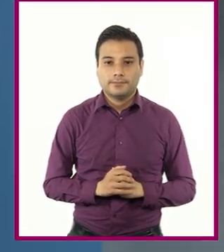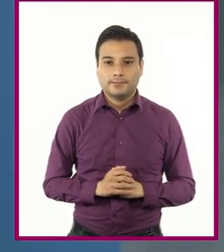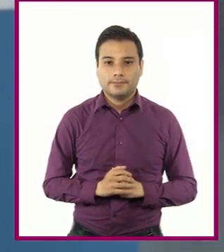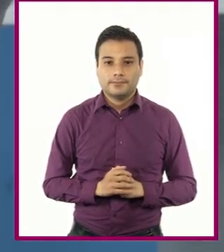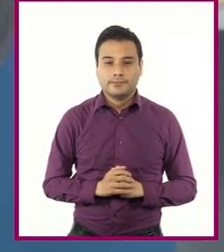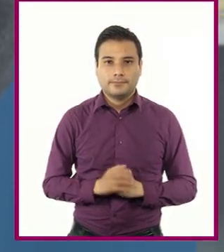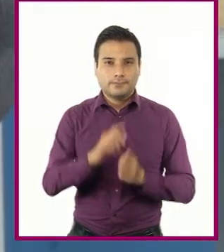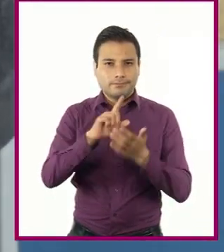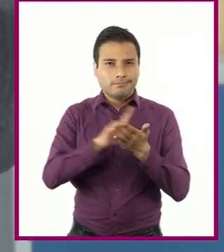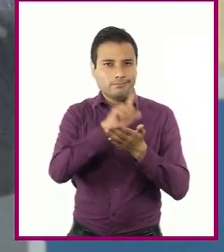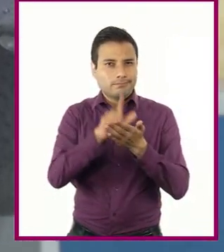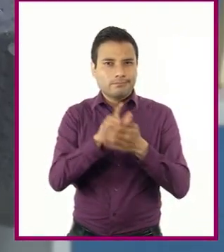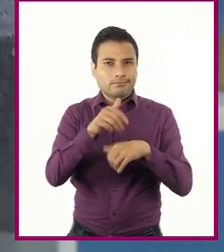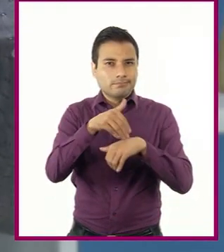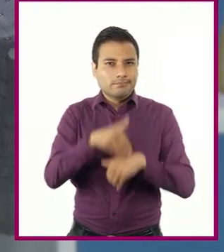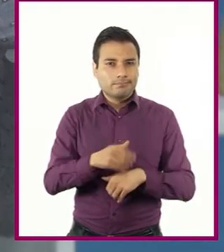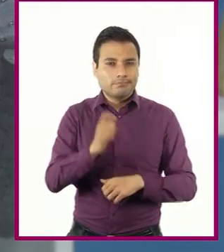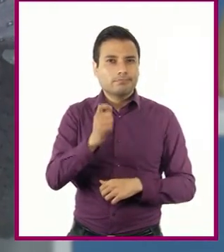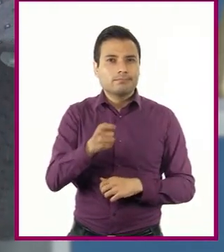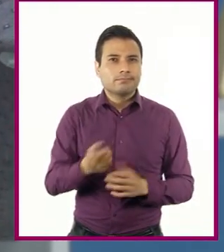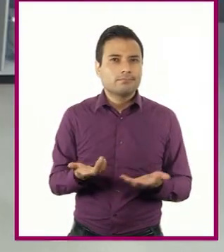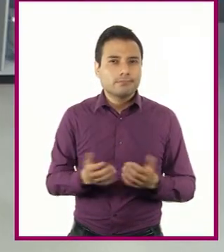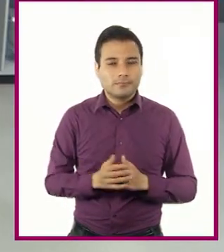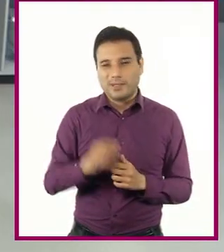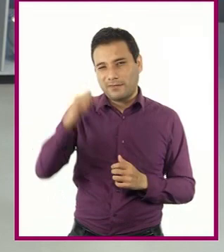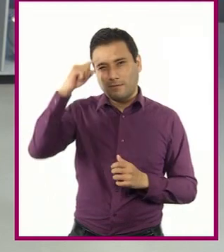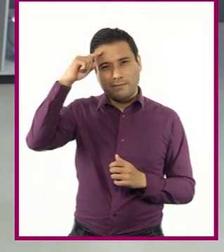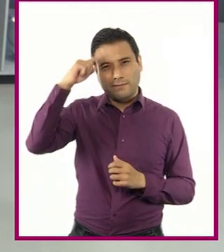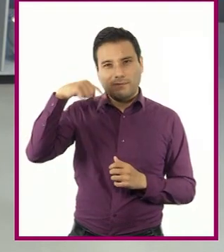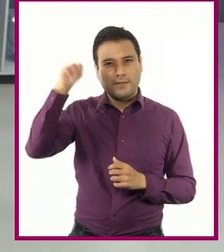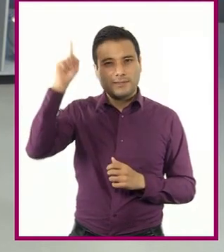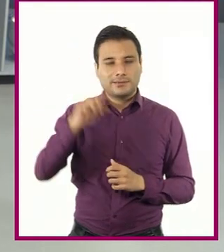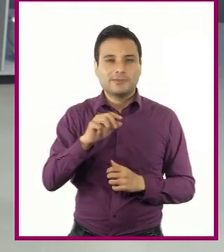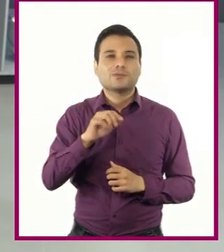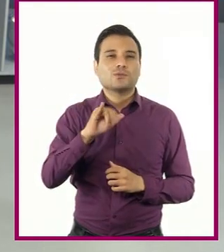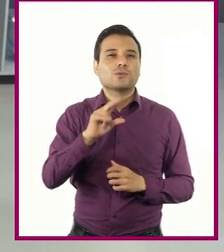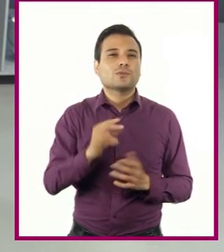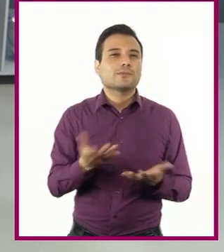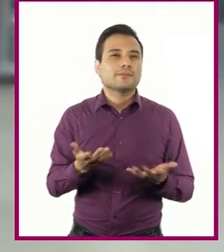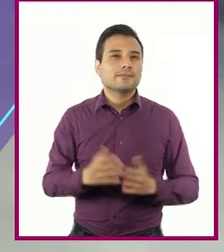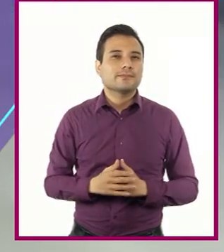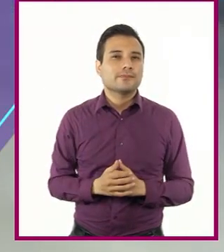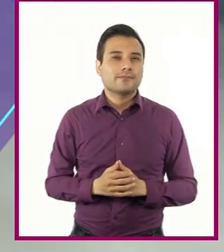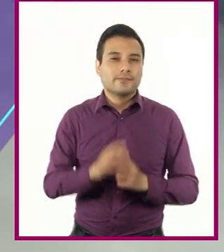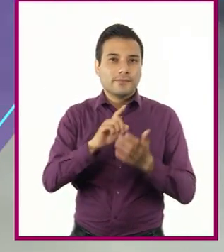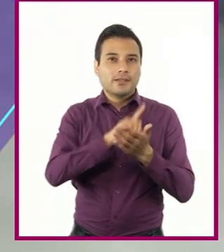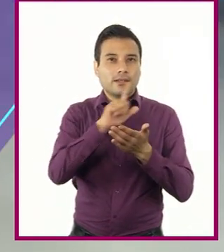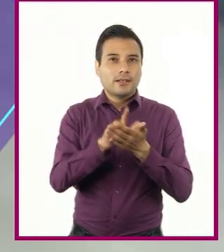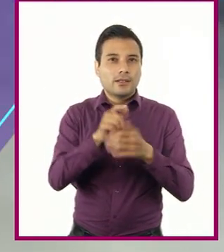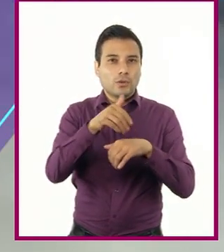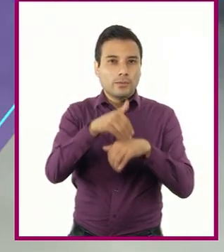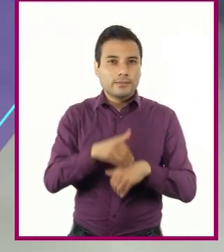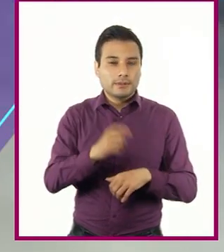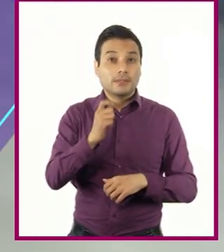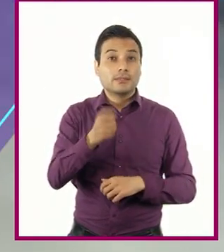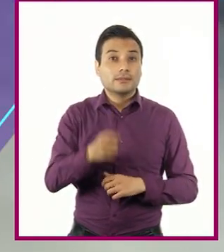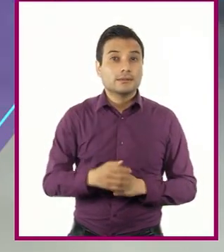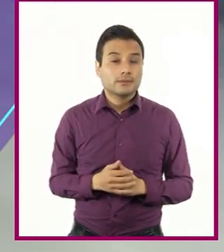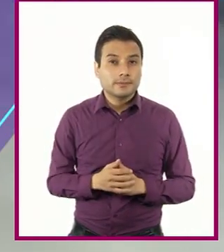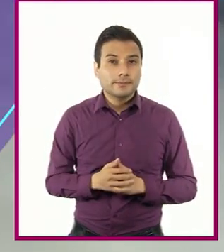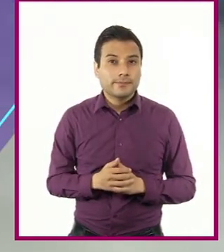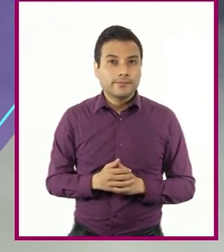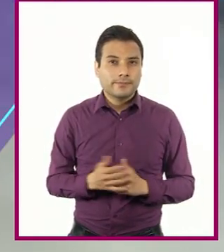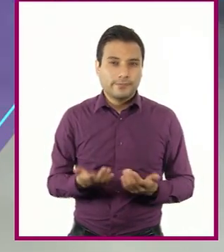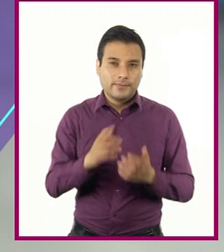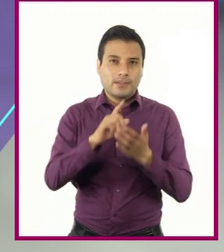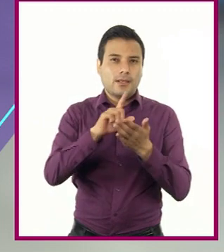¿Qué es el Estado de Derecho? ¡Fácil! ¿No es así, alumnas y alumnos? El Estado de Derecho es aquel en el que